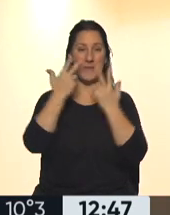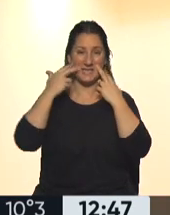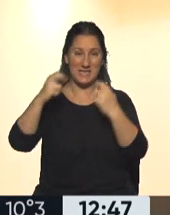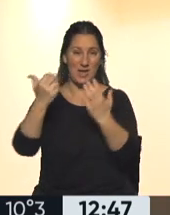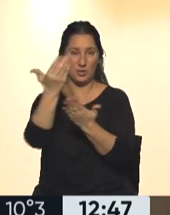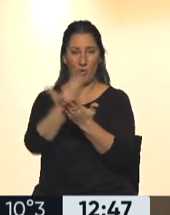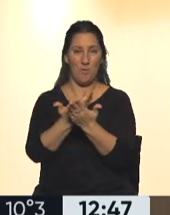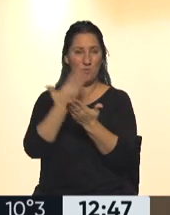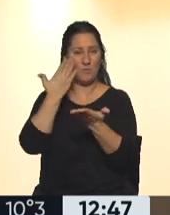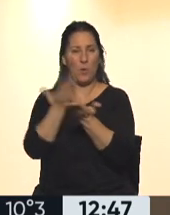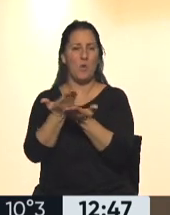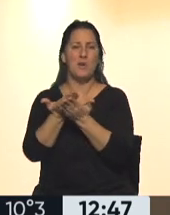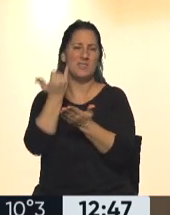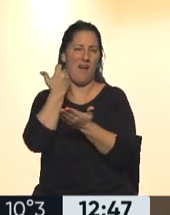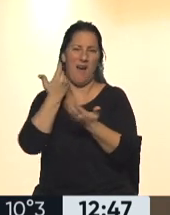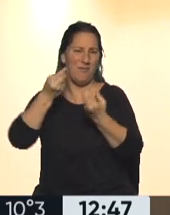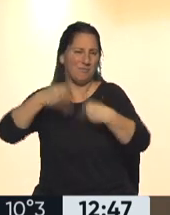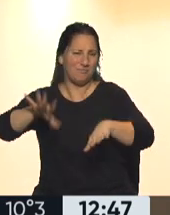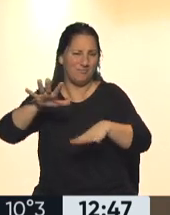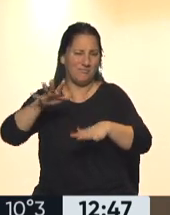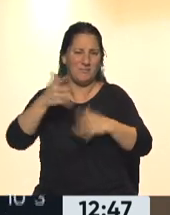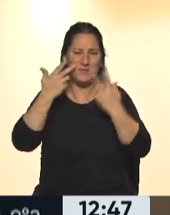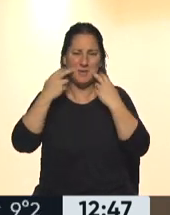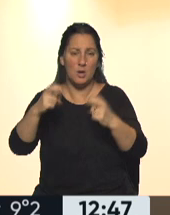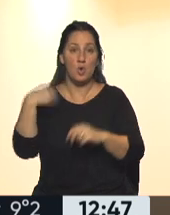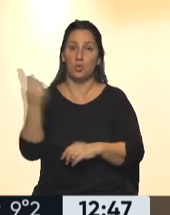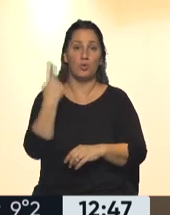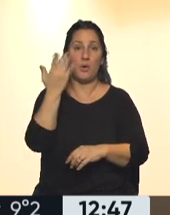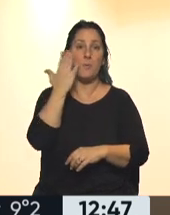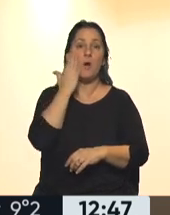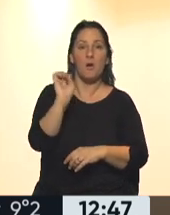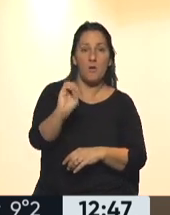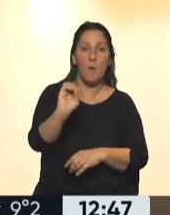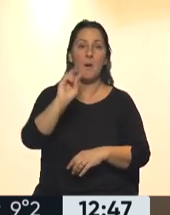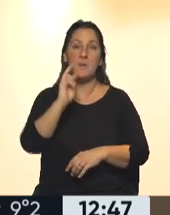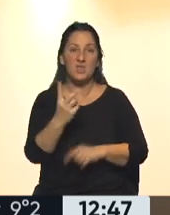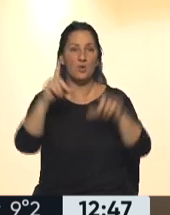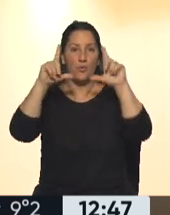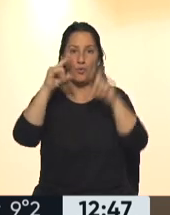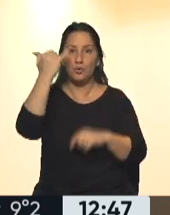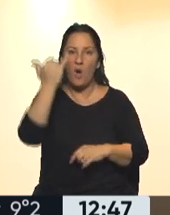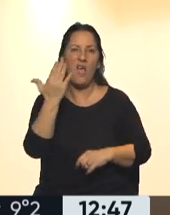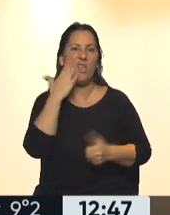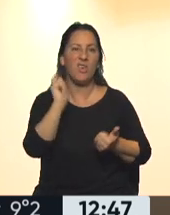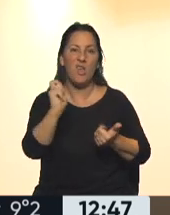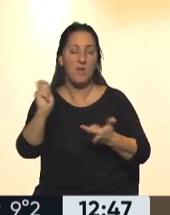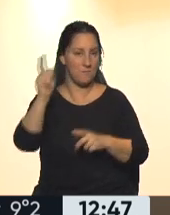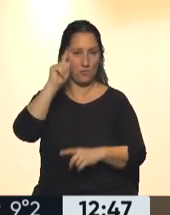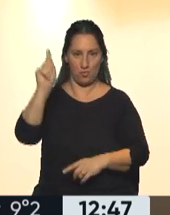también que es una causa satélite pero no lo sabíamos no sabíamos que tenía el nombre apellido que había foto que está identificado